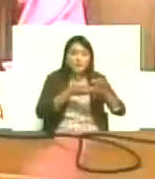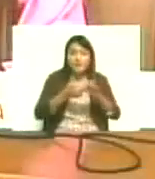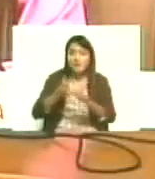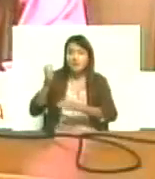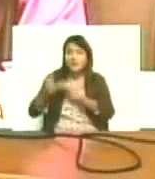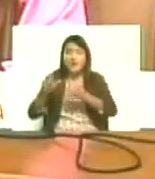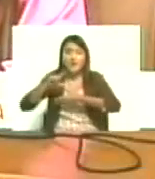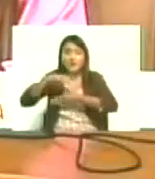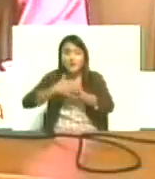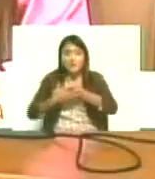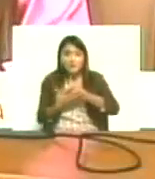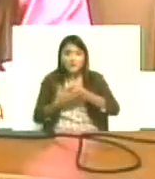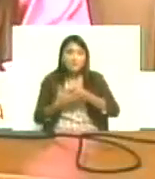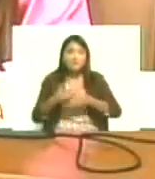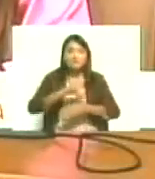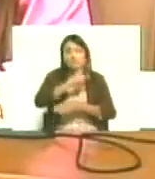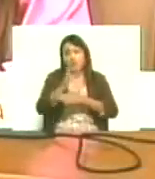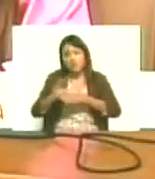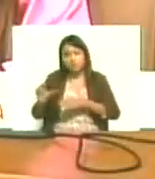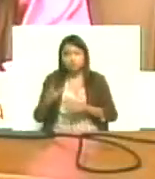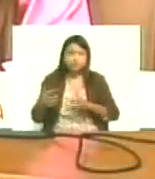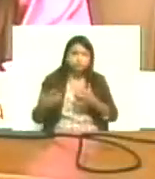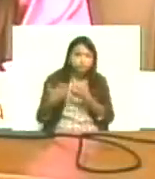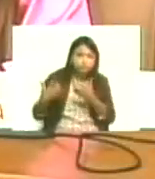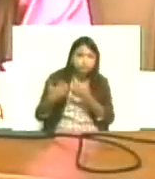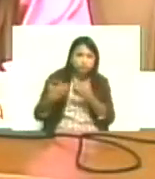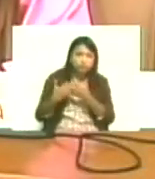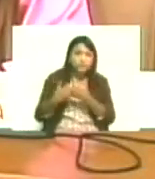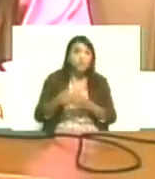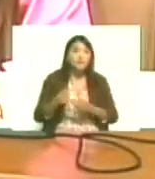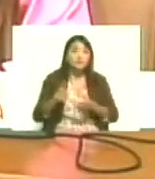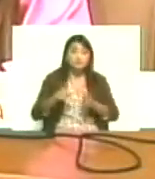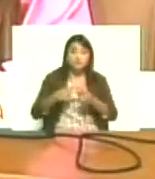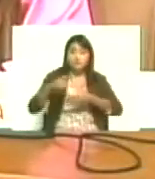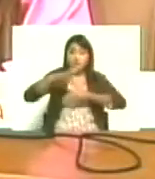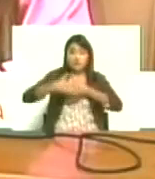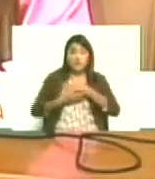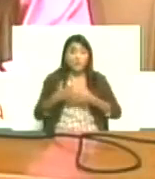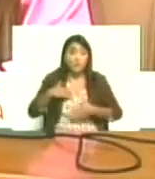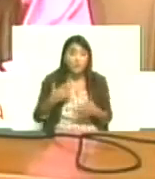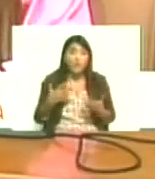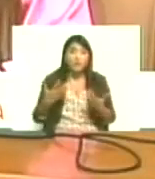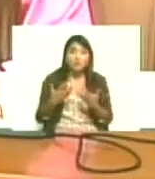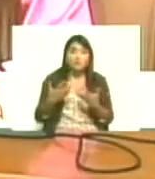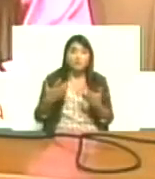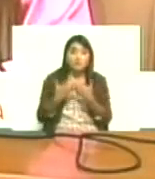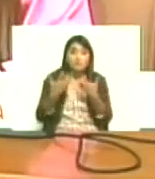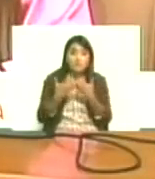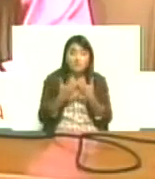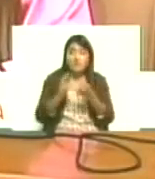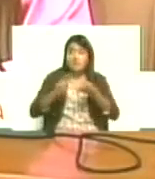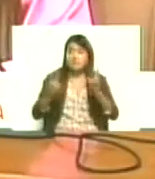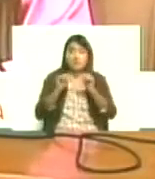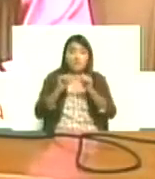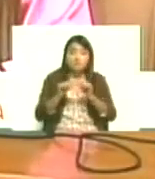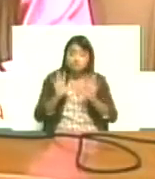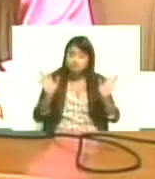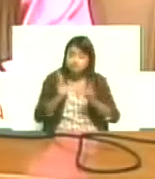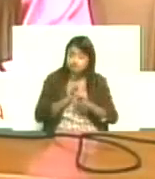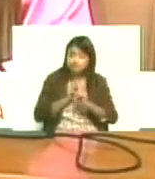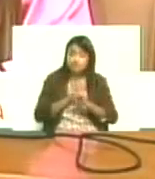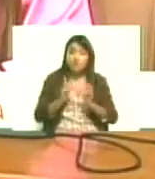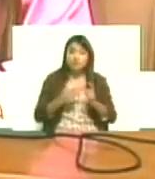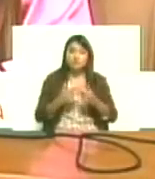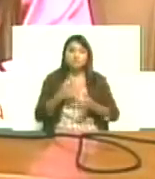América Latina y el Caribe, poniendo en riesgo la paz y estabilidad de toda la región, para con ello satisfacer